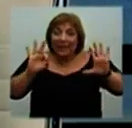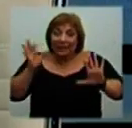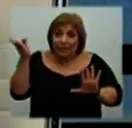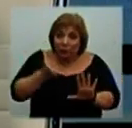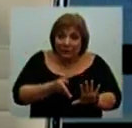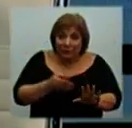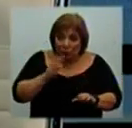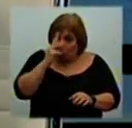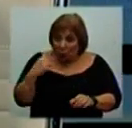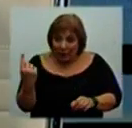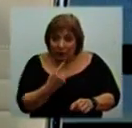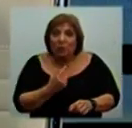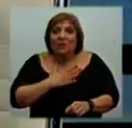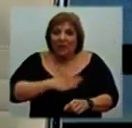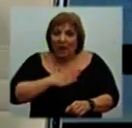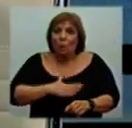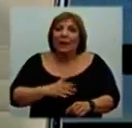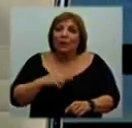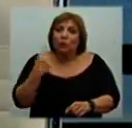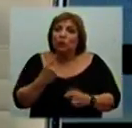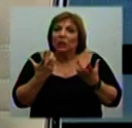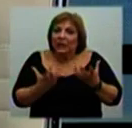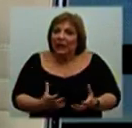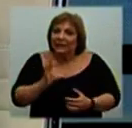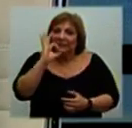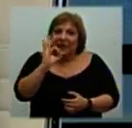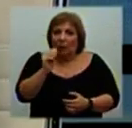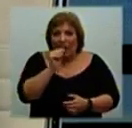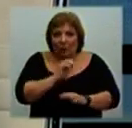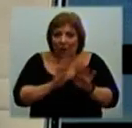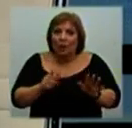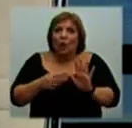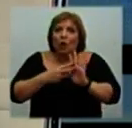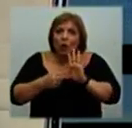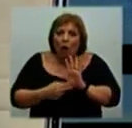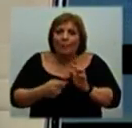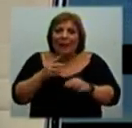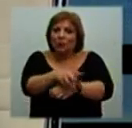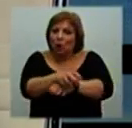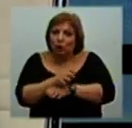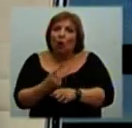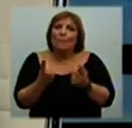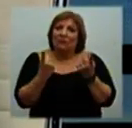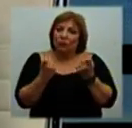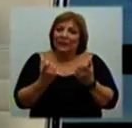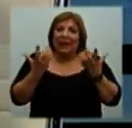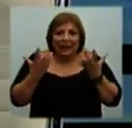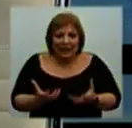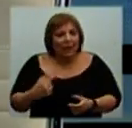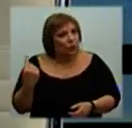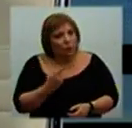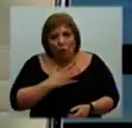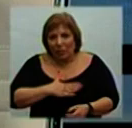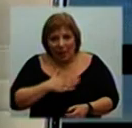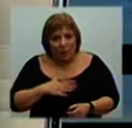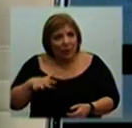los uruguayos está de acuerdo con la tasa de alcohol cero y está de acuerdo con normas y controles más efectivos en este en este aspecto